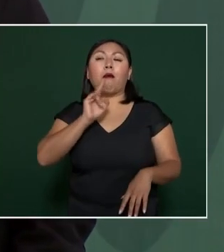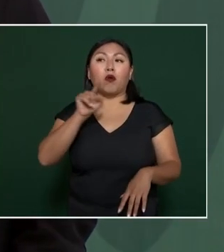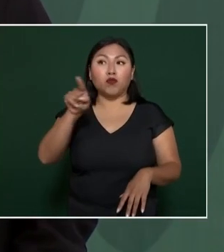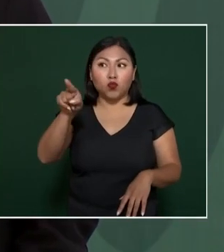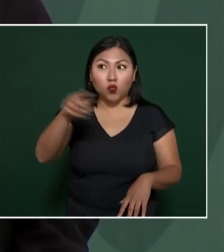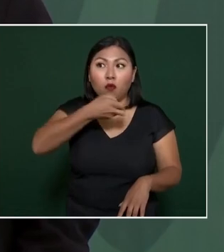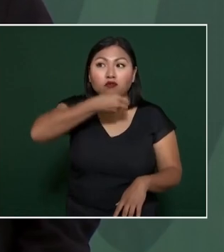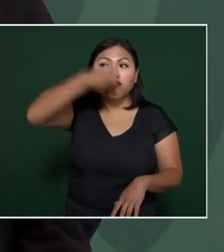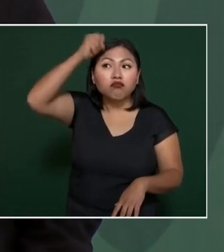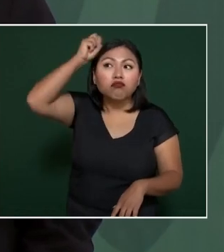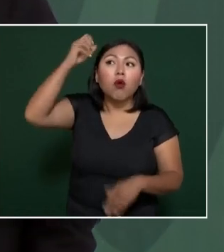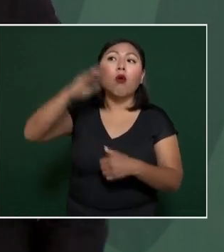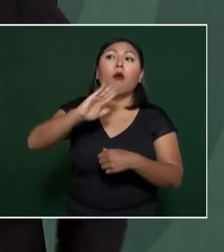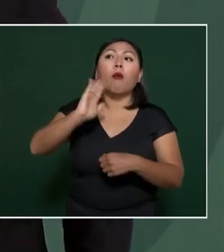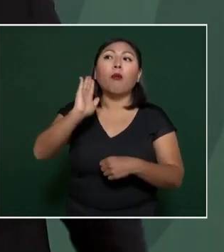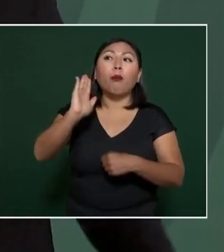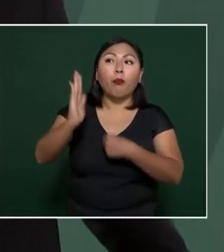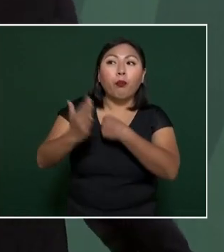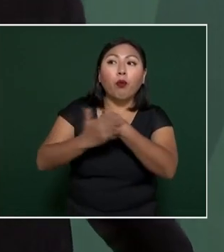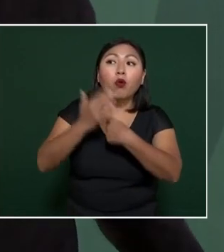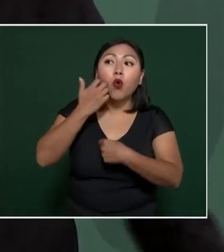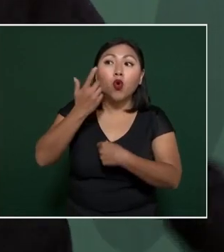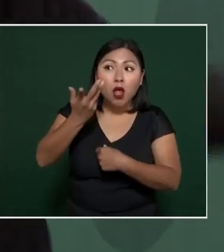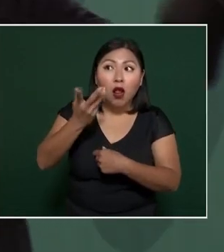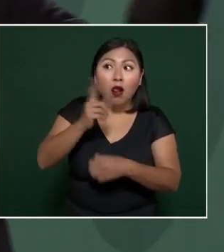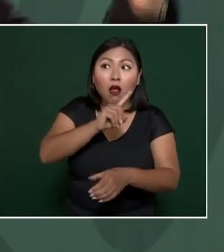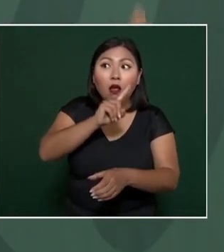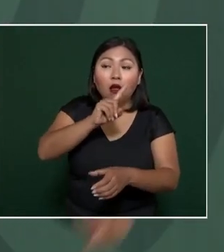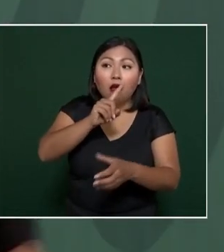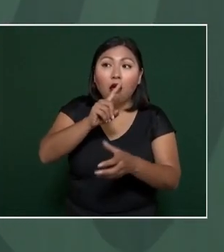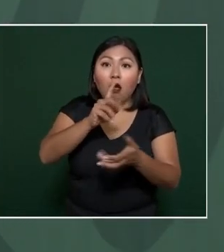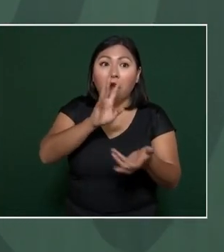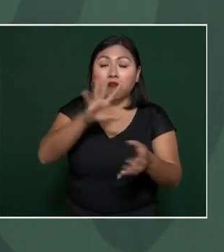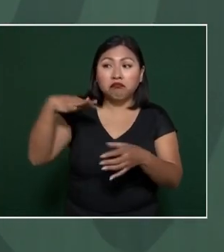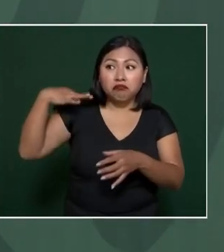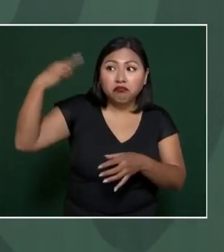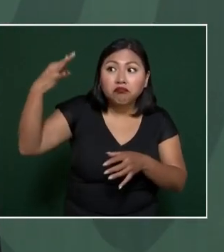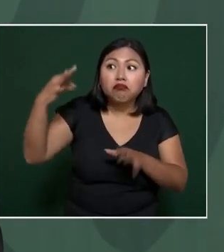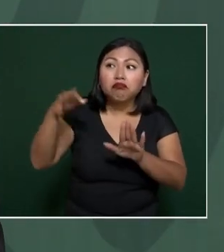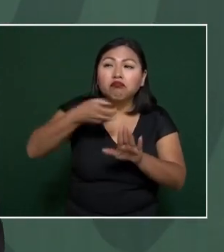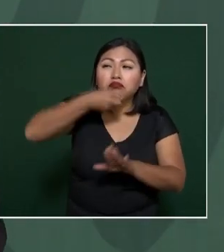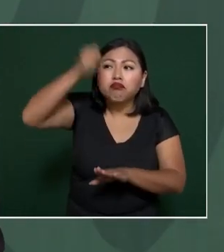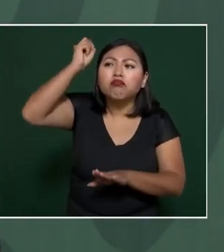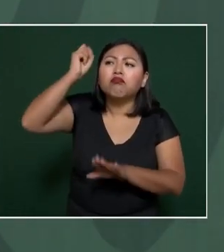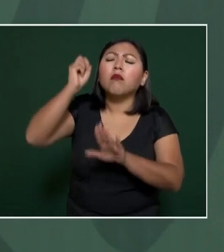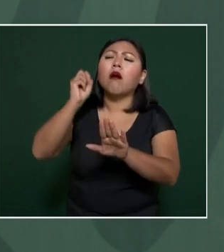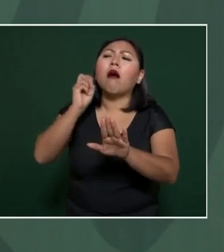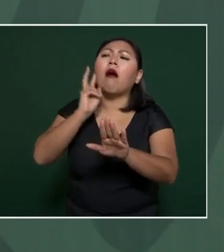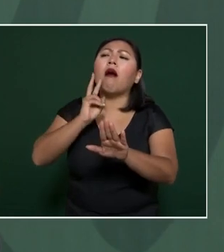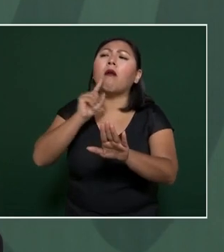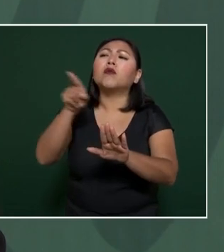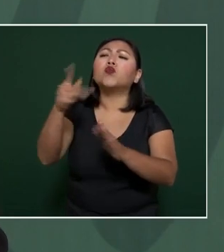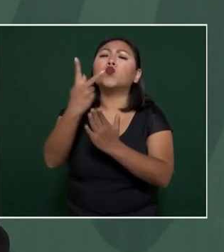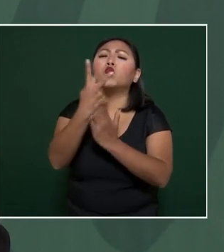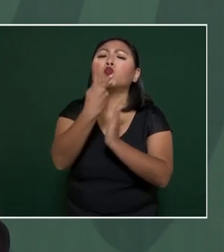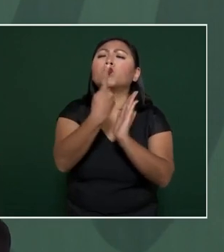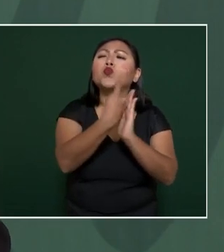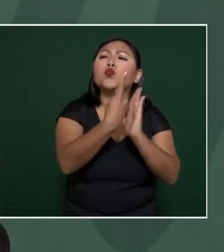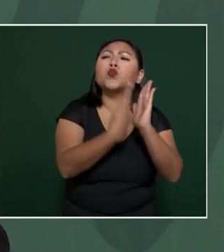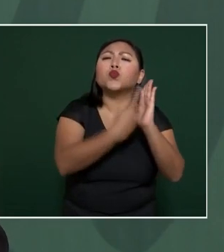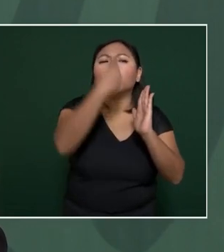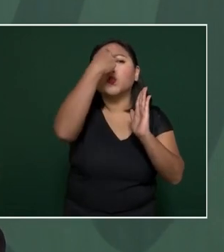programa tú que estuviste 36 años en